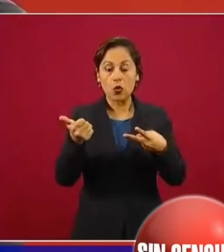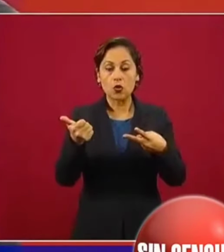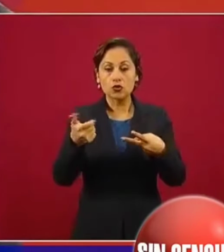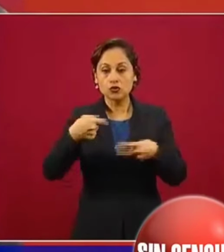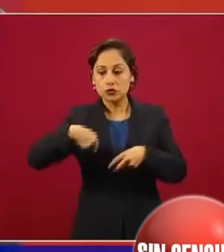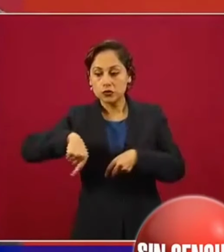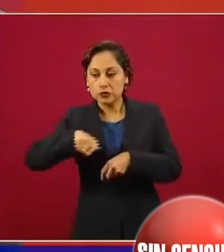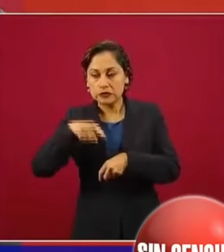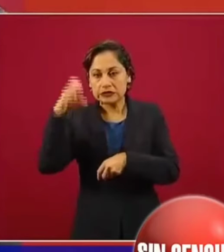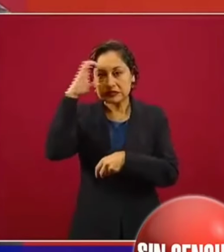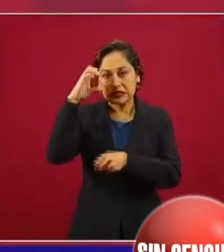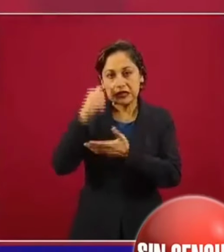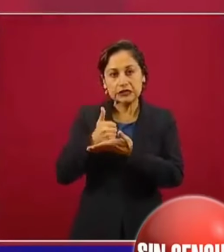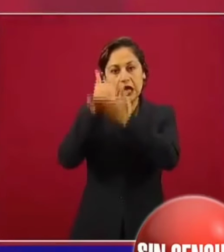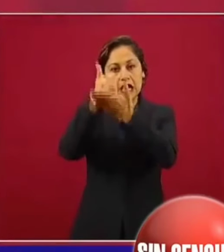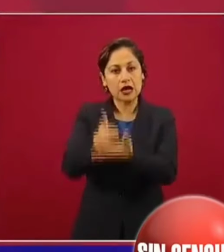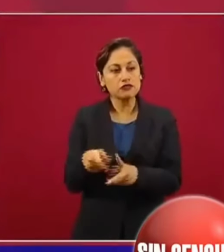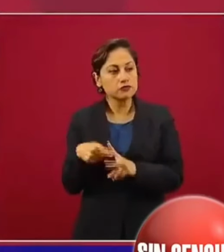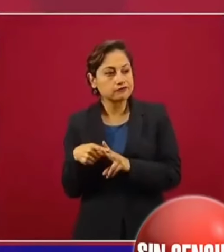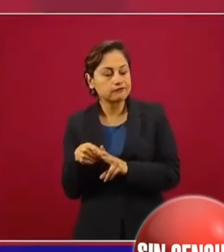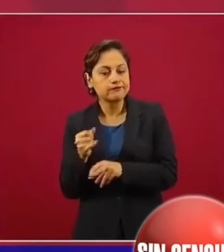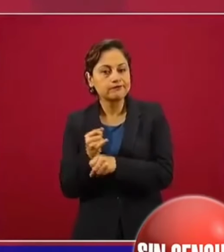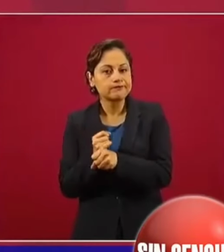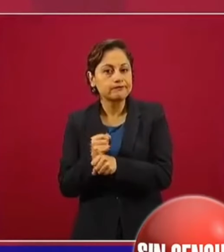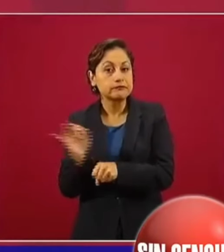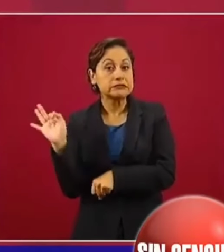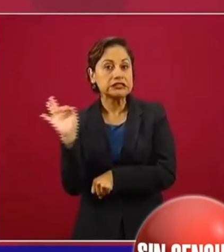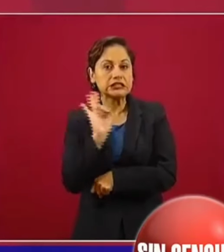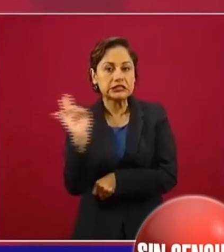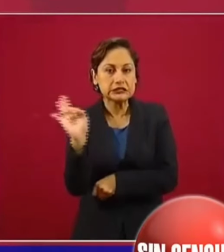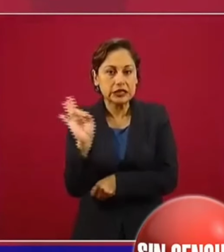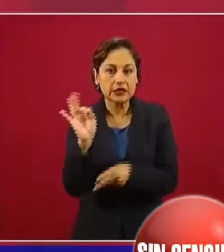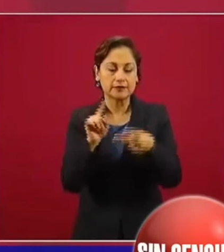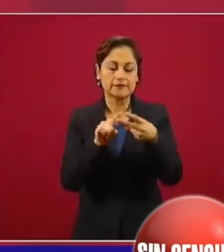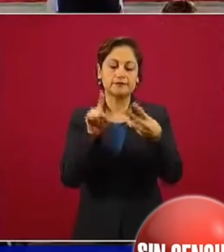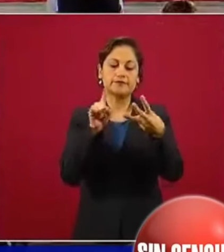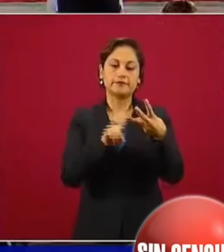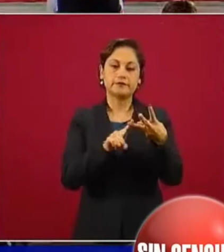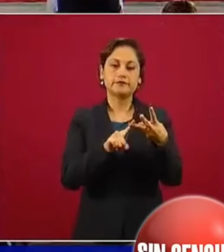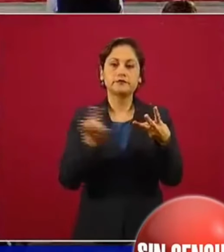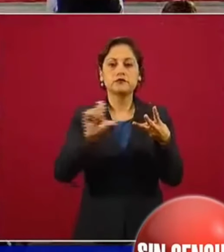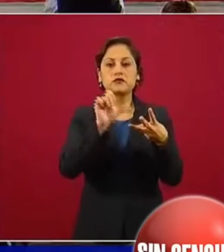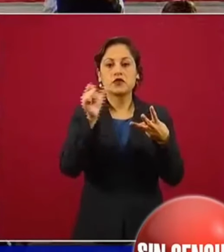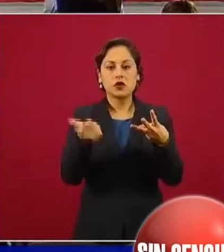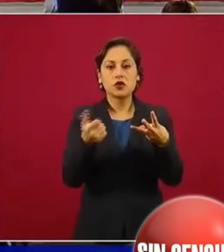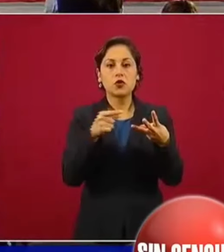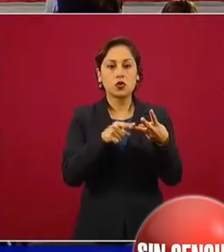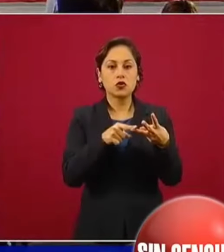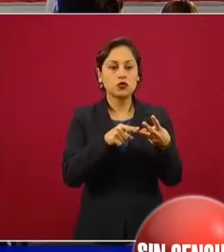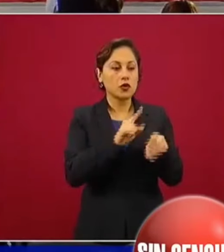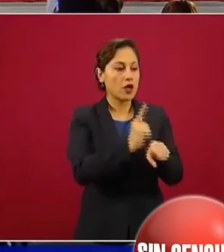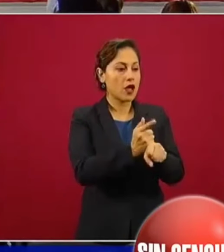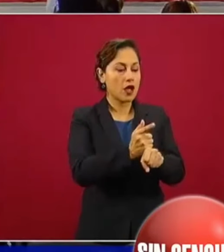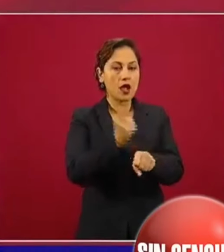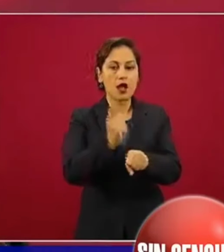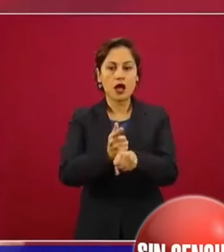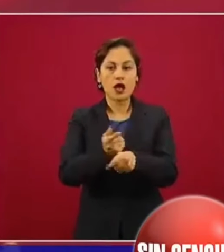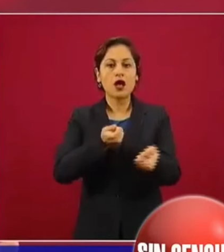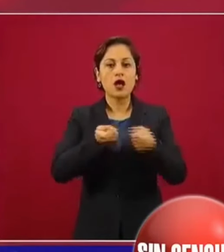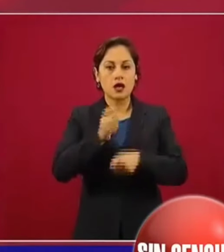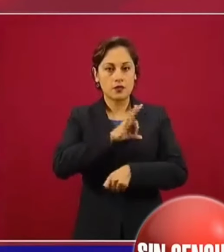predecir que va a ocurrir, y finalmente lo que es posible controlar o regular.